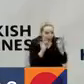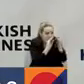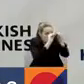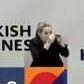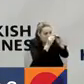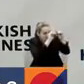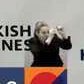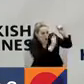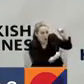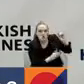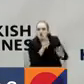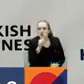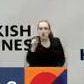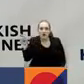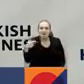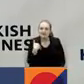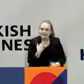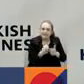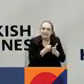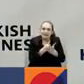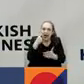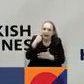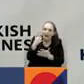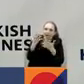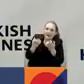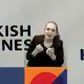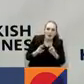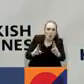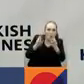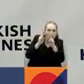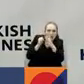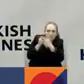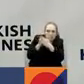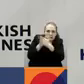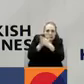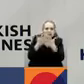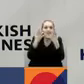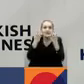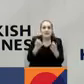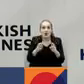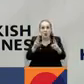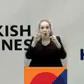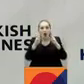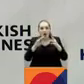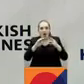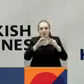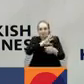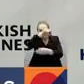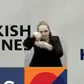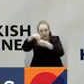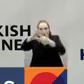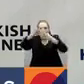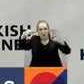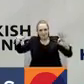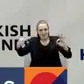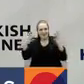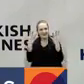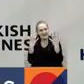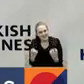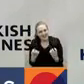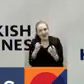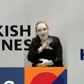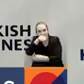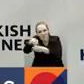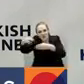que falta mucho por hacer, mucho por trabajar. Quiero seguir trabajando por mi modalidad, quiero llegar a Juegos Olímpicos y quiero ser parte de ese grupo